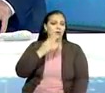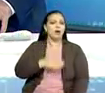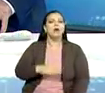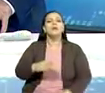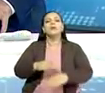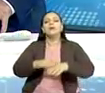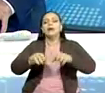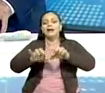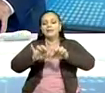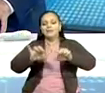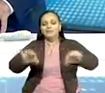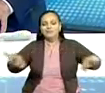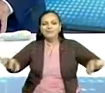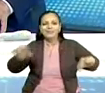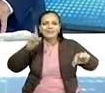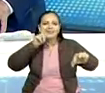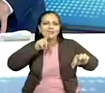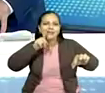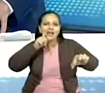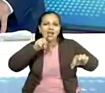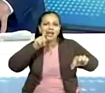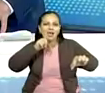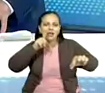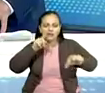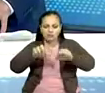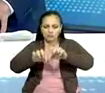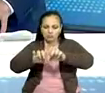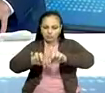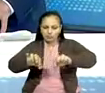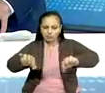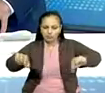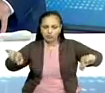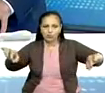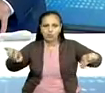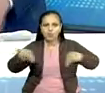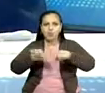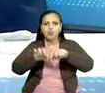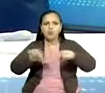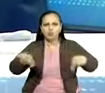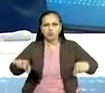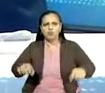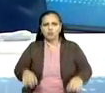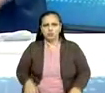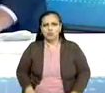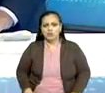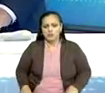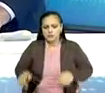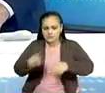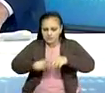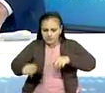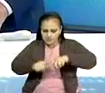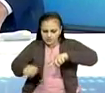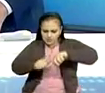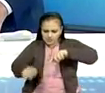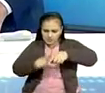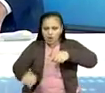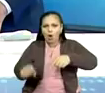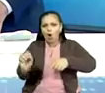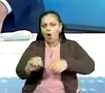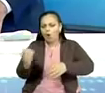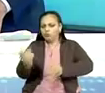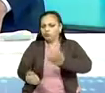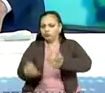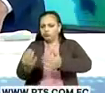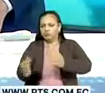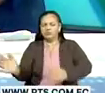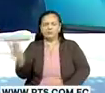eso. Eso hacen. Muchas gracias. La señora lo ha dicho, cables. Cables telefónicos vimos nosotros. Deberían investigar aquello. Muchas personas han de